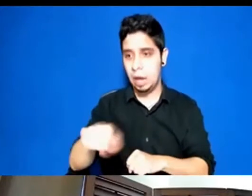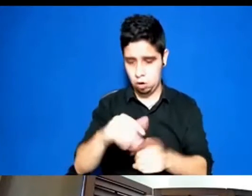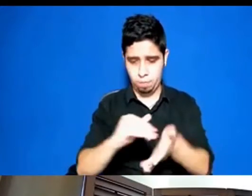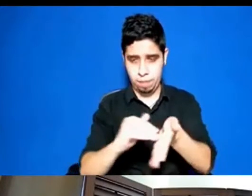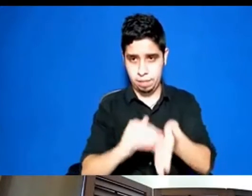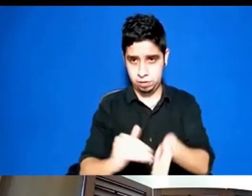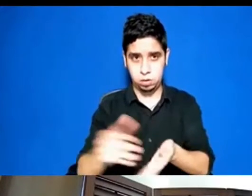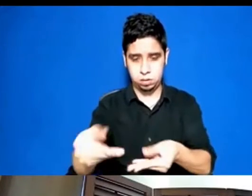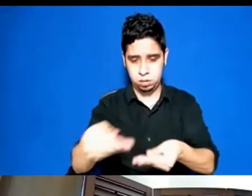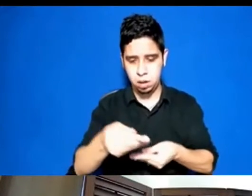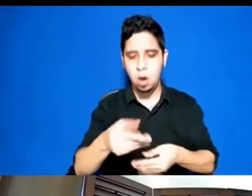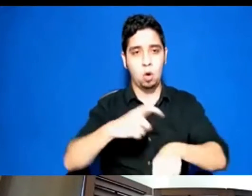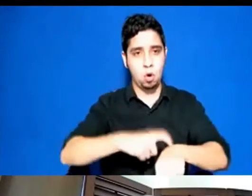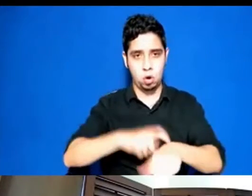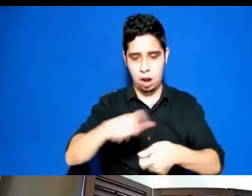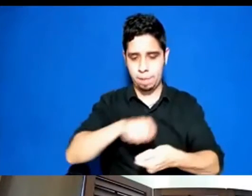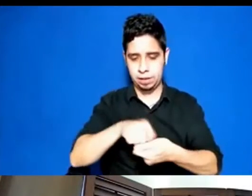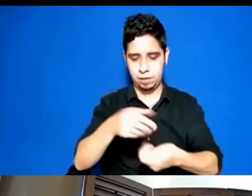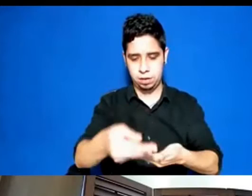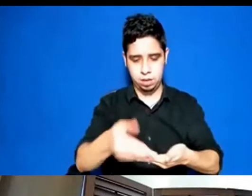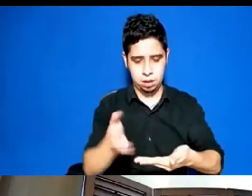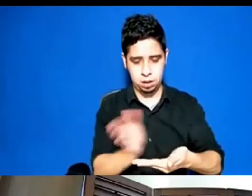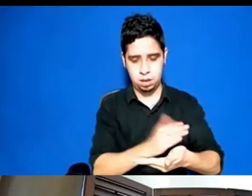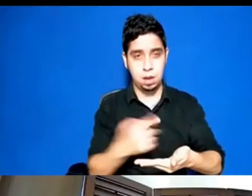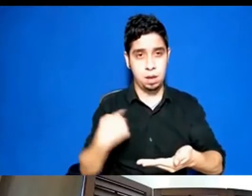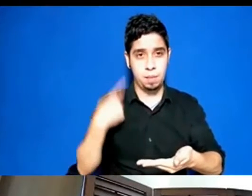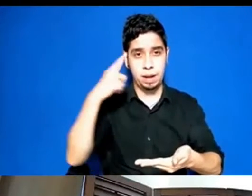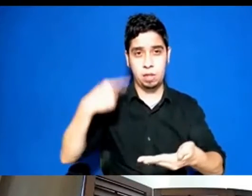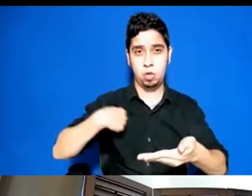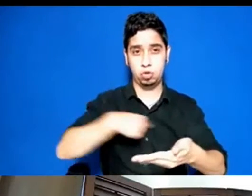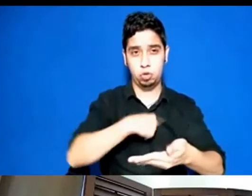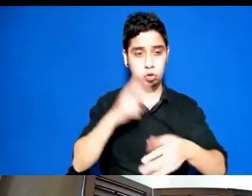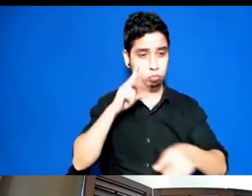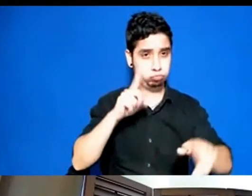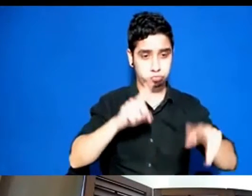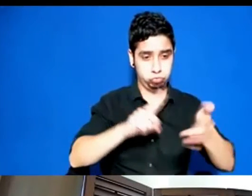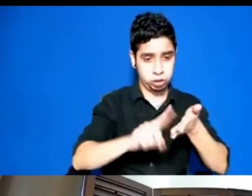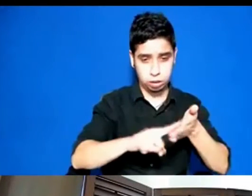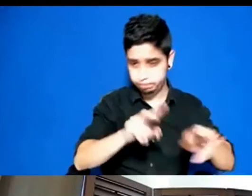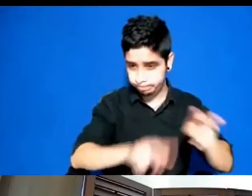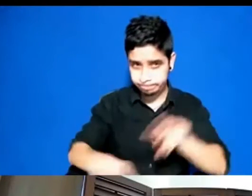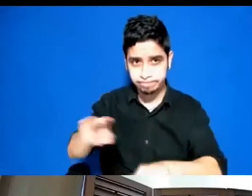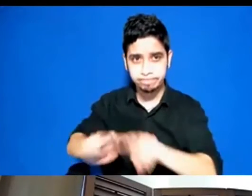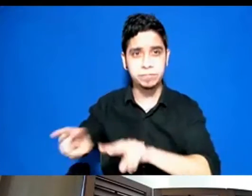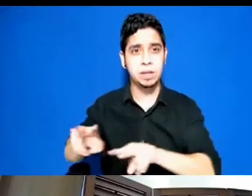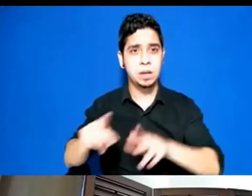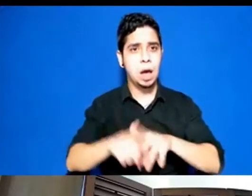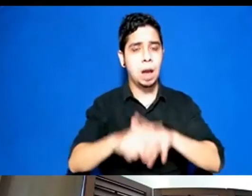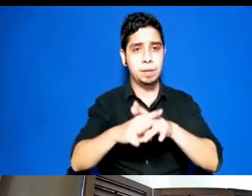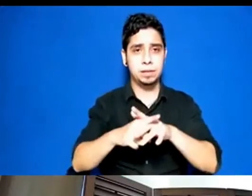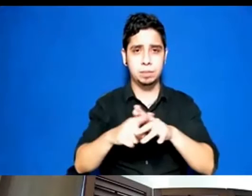un horario muy específico para hacer un patrullaje, aunque al principio pues todos los patrullajes, ¿verdad?, se